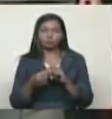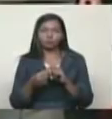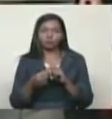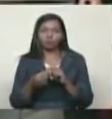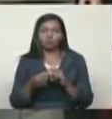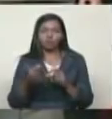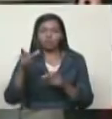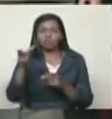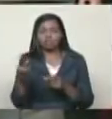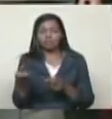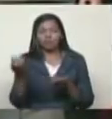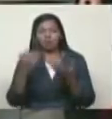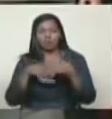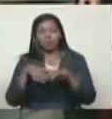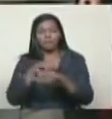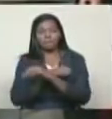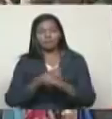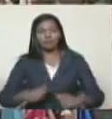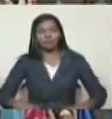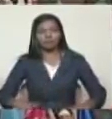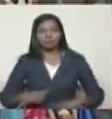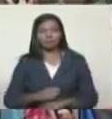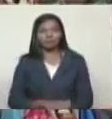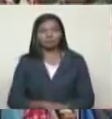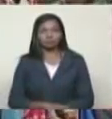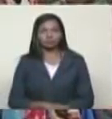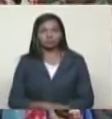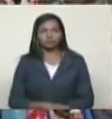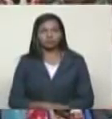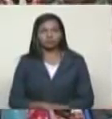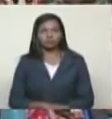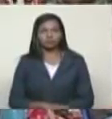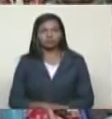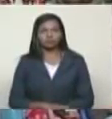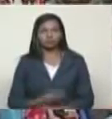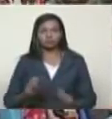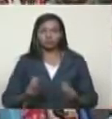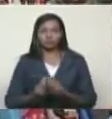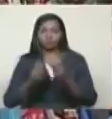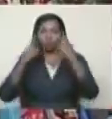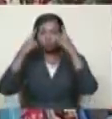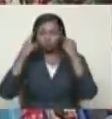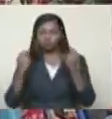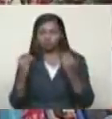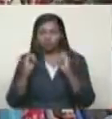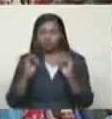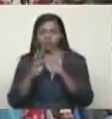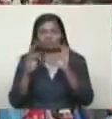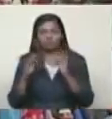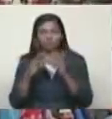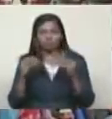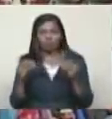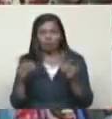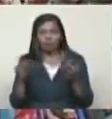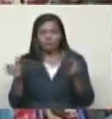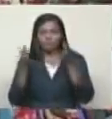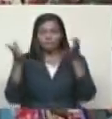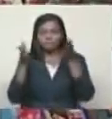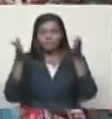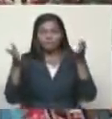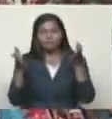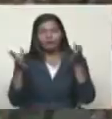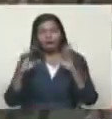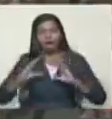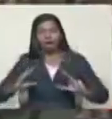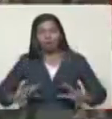cívico-militar en términos concretos. Entre la fuerza profesional de nuestra Fuerza Armada y su cuerpo